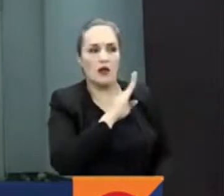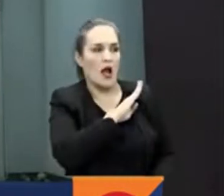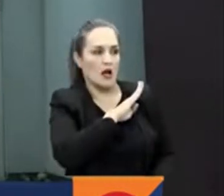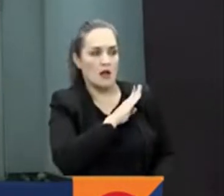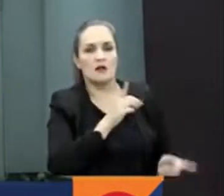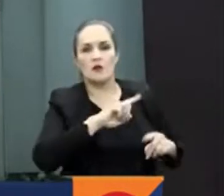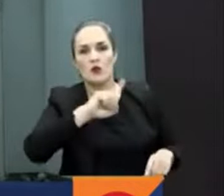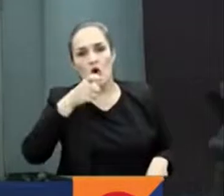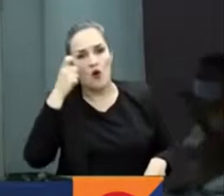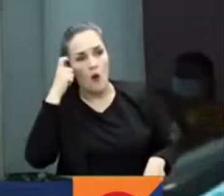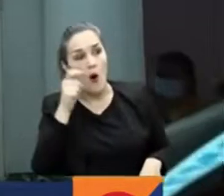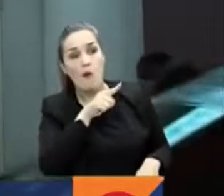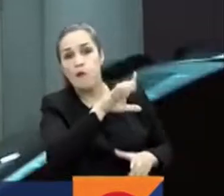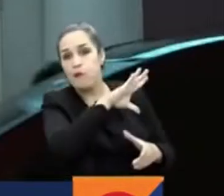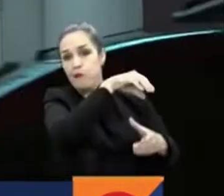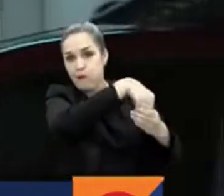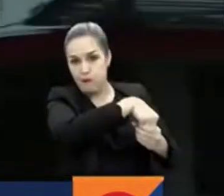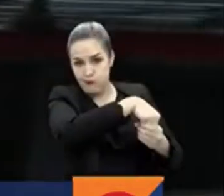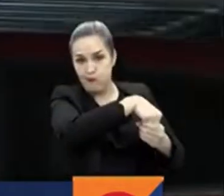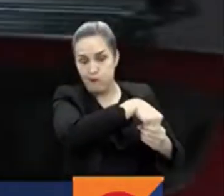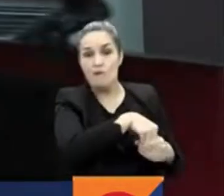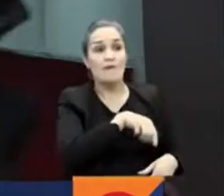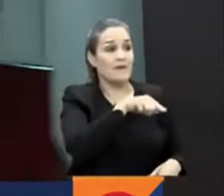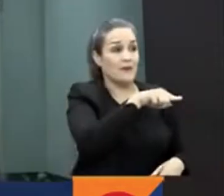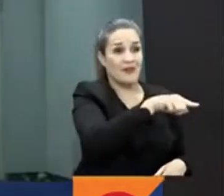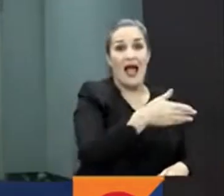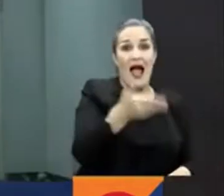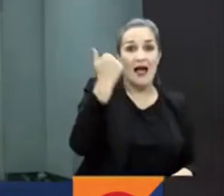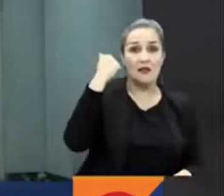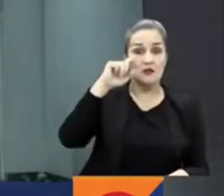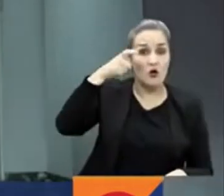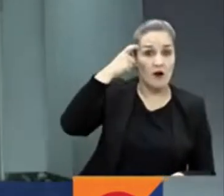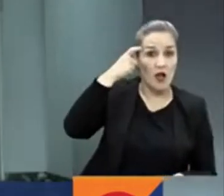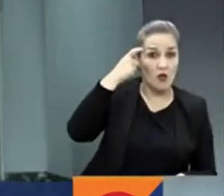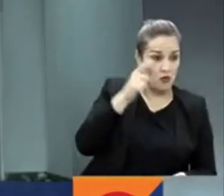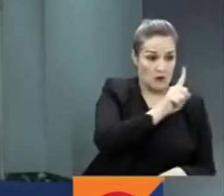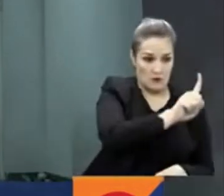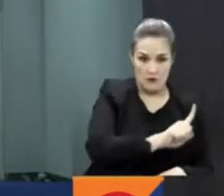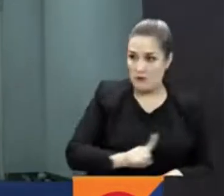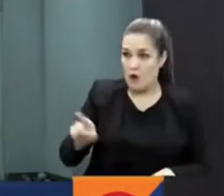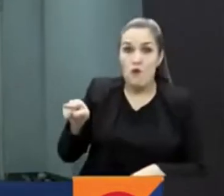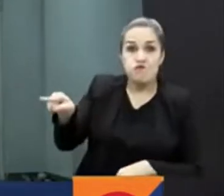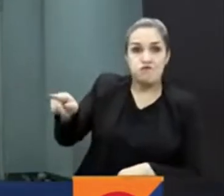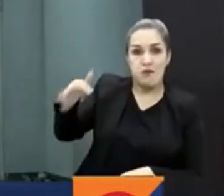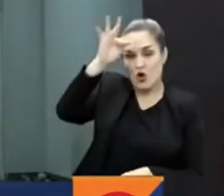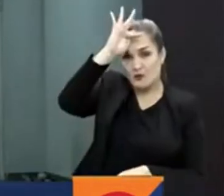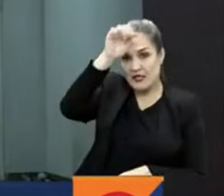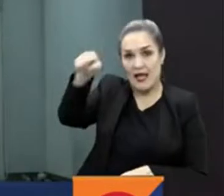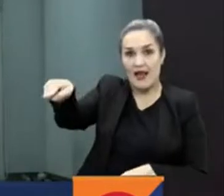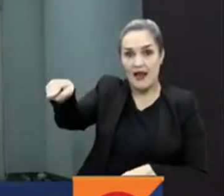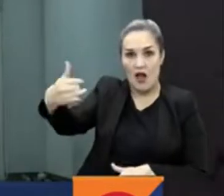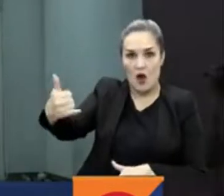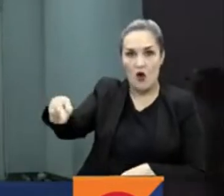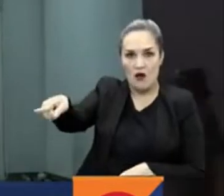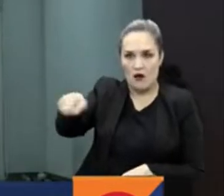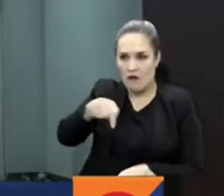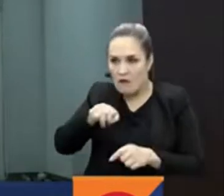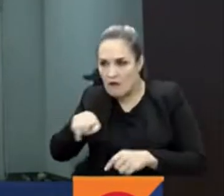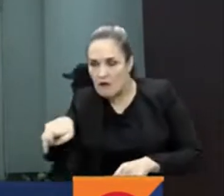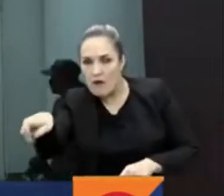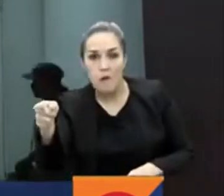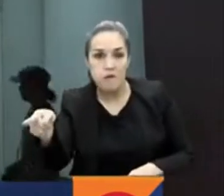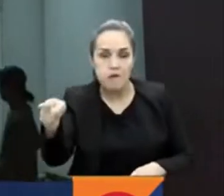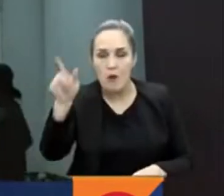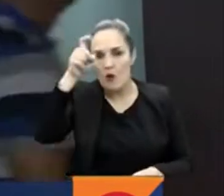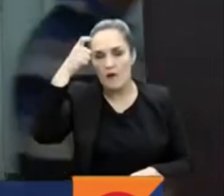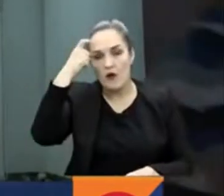este momento dentro del hospital. Se ha acercado hace apenas unos minutos. Gente del ejército está custodiando la zona